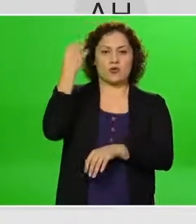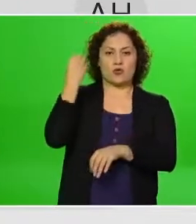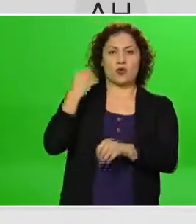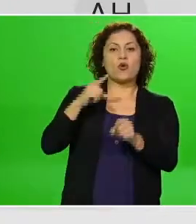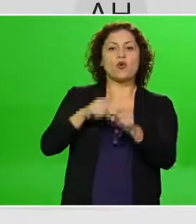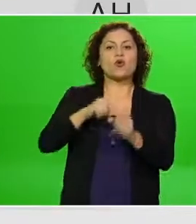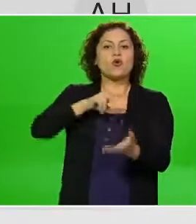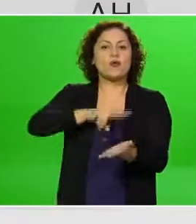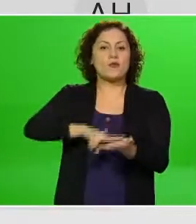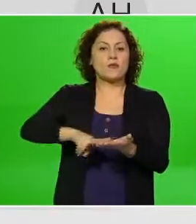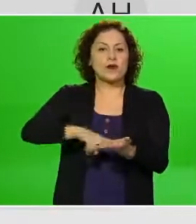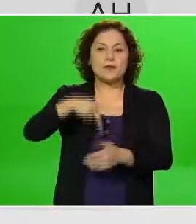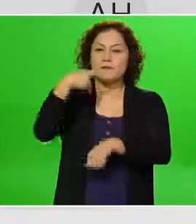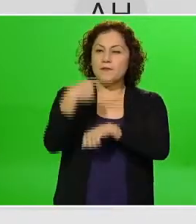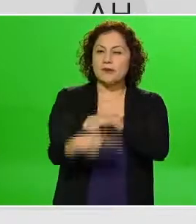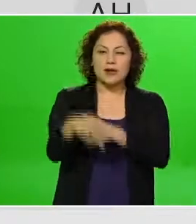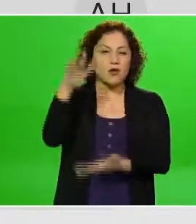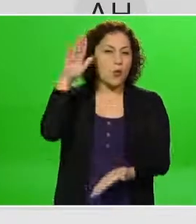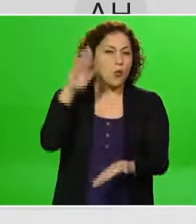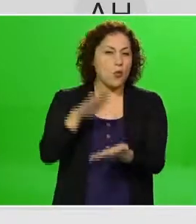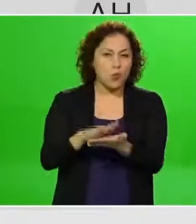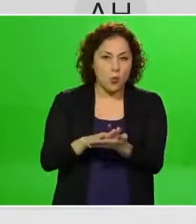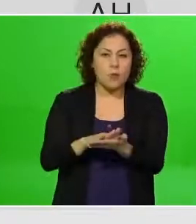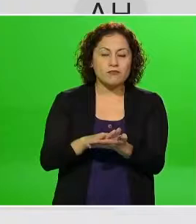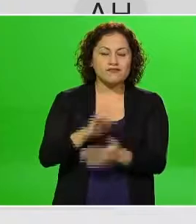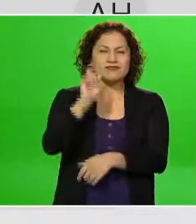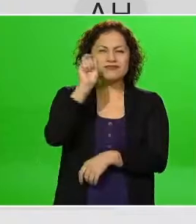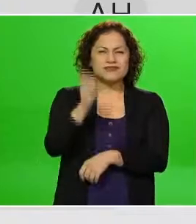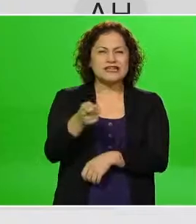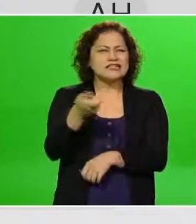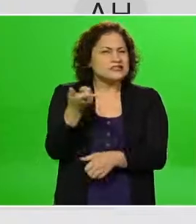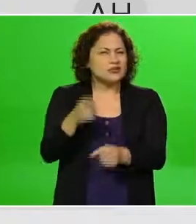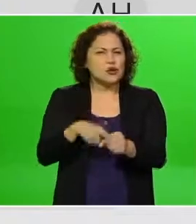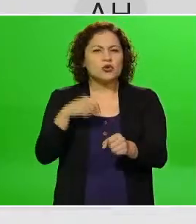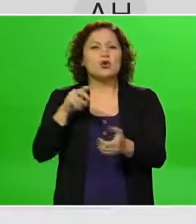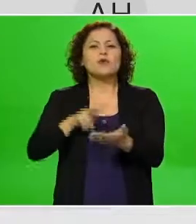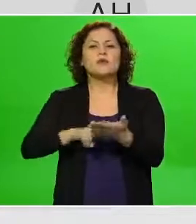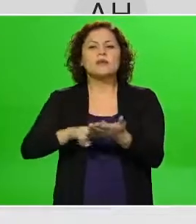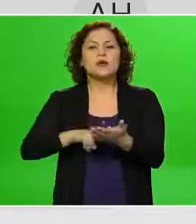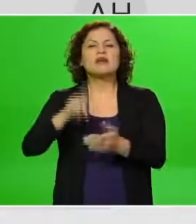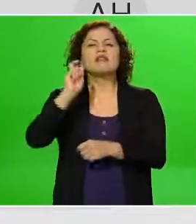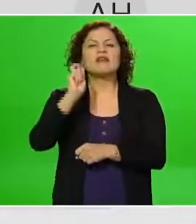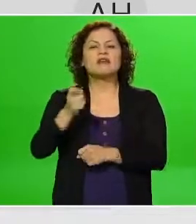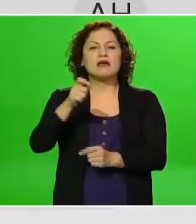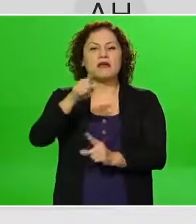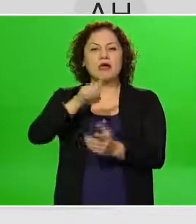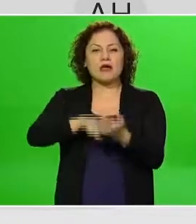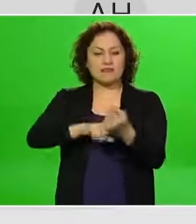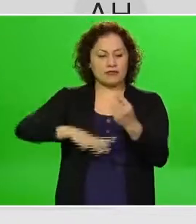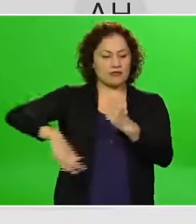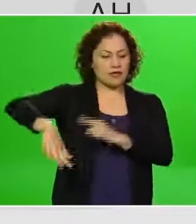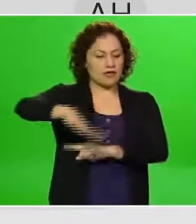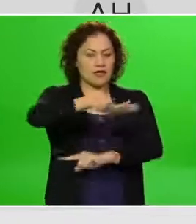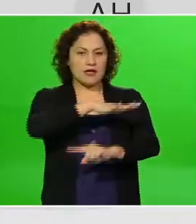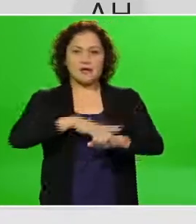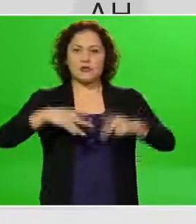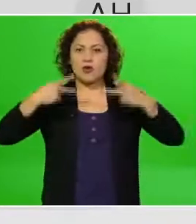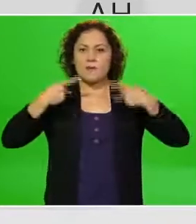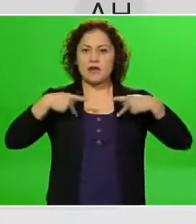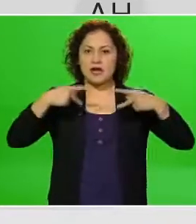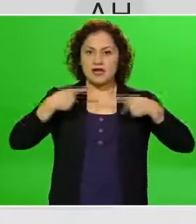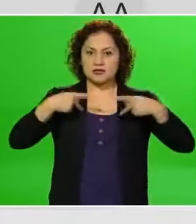bajo. ¿Qué significa estar en verde? Significa que la transmisión comunitaria, por lo tanto la circulación del